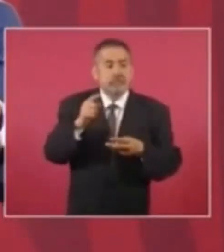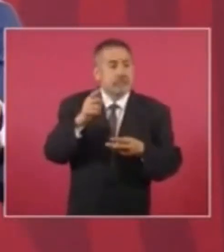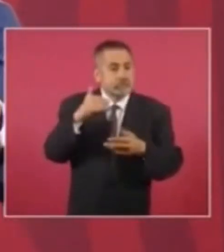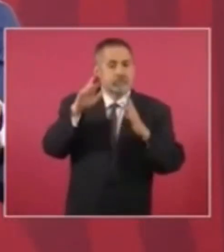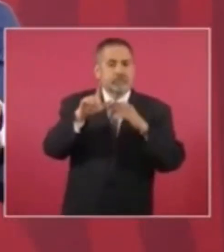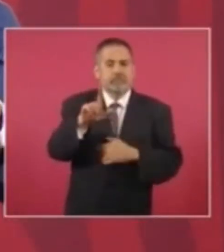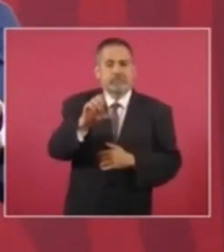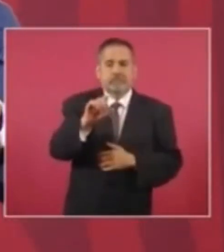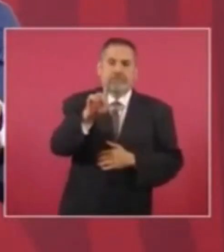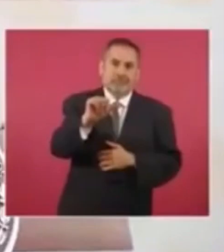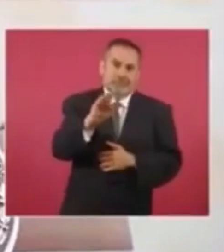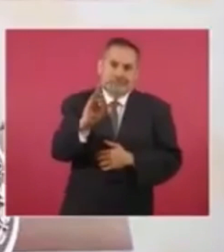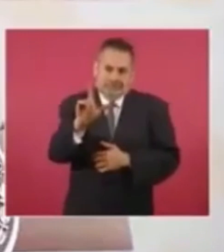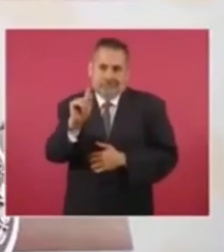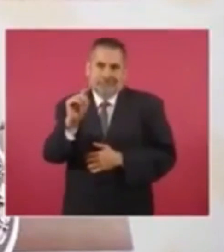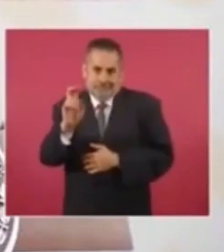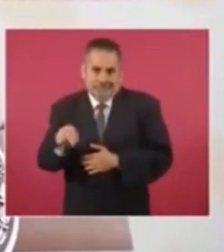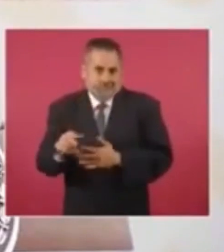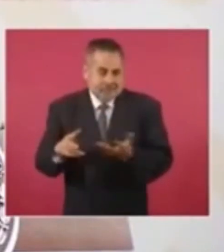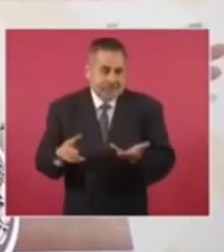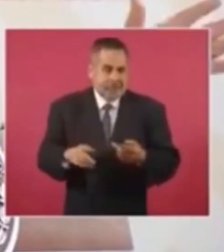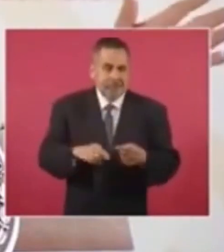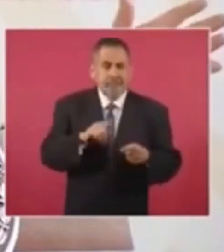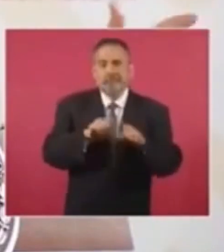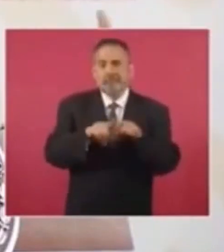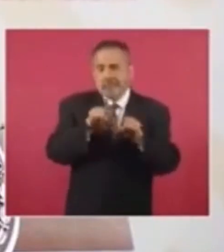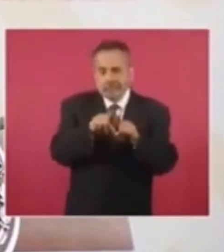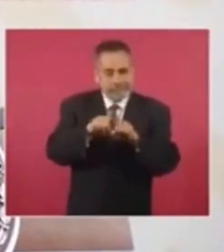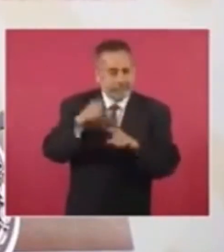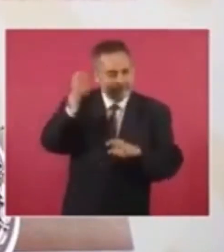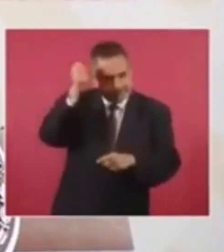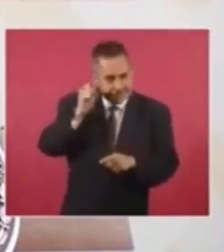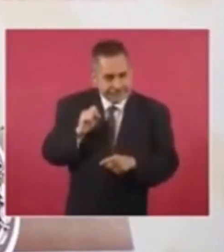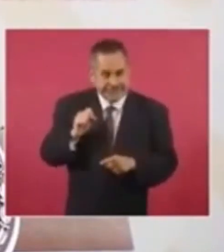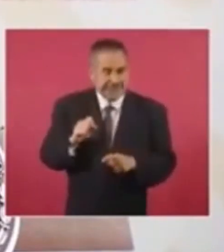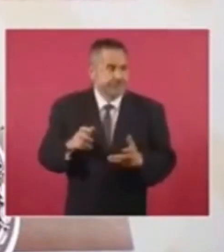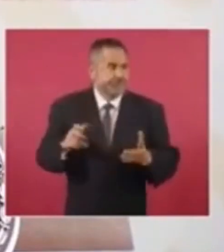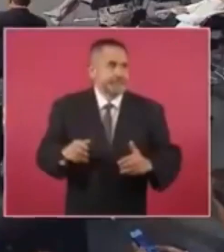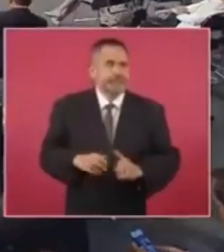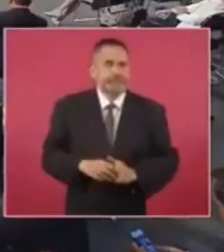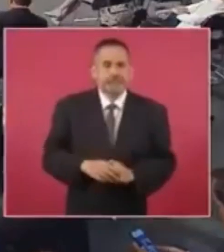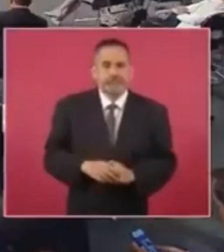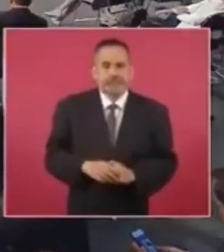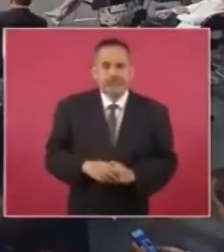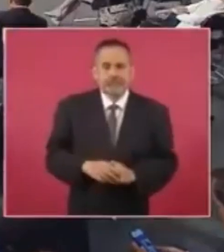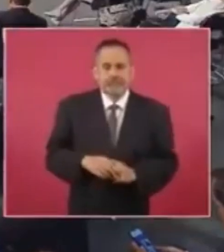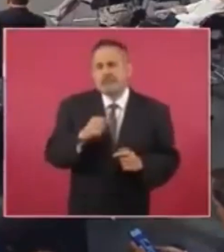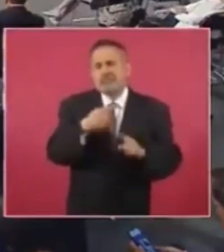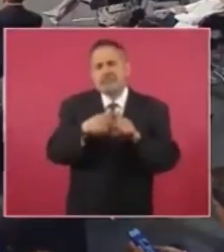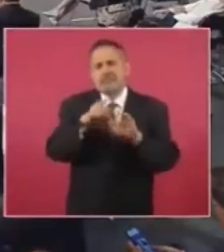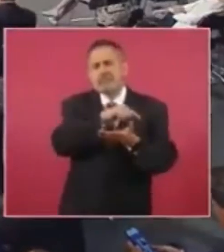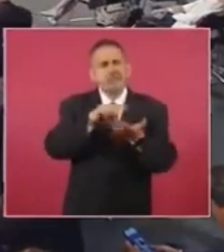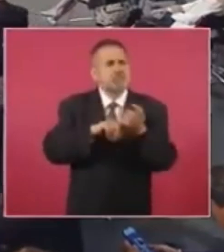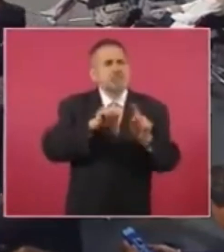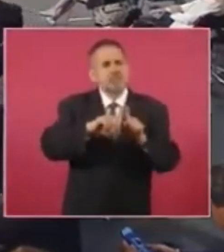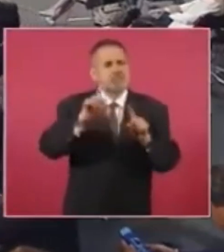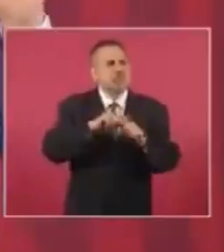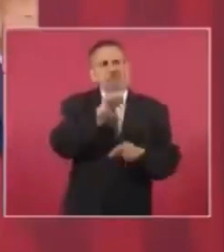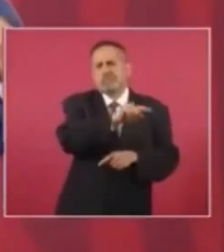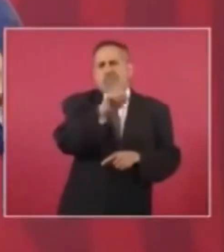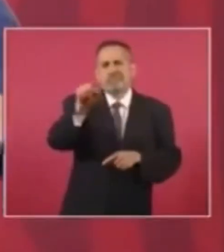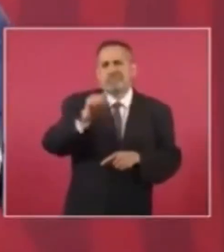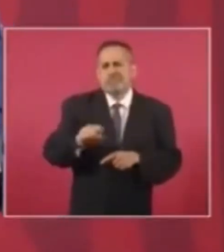traiga. Ese pinche Tilín, ese pinche tonadeta, es el pinche baile del sonidito, es el baile del pasito